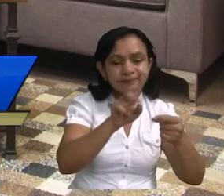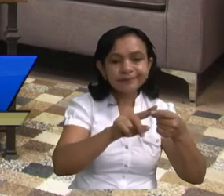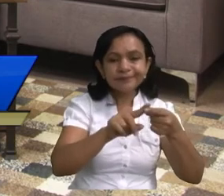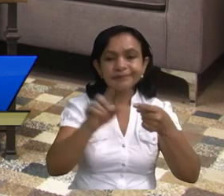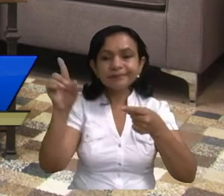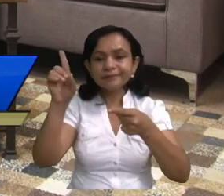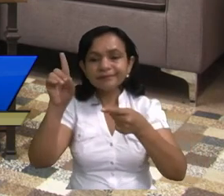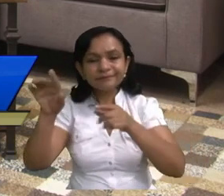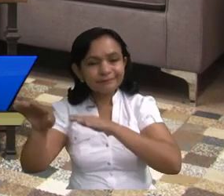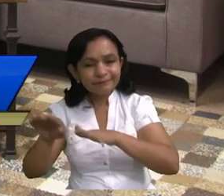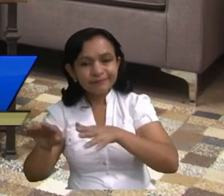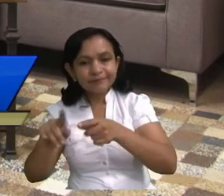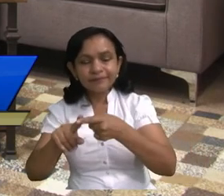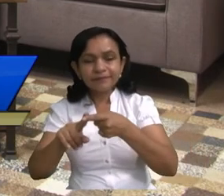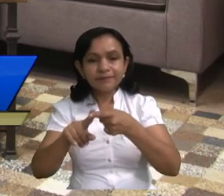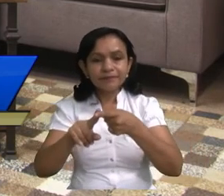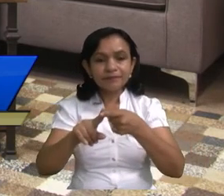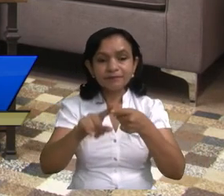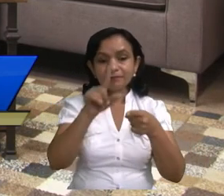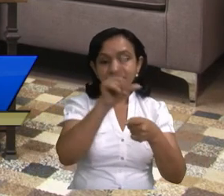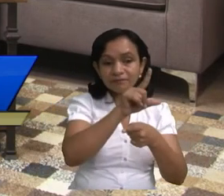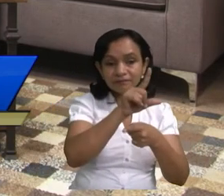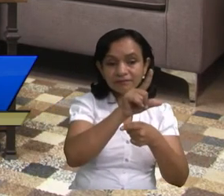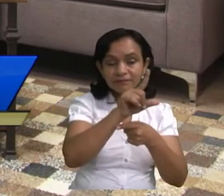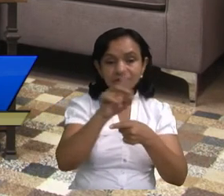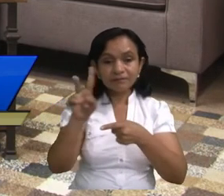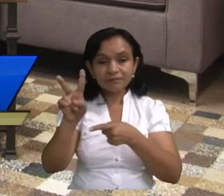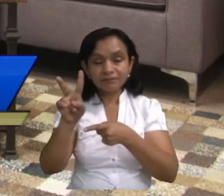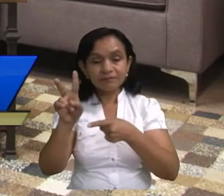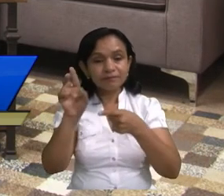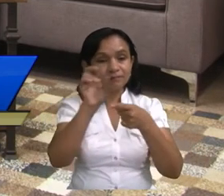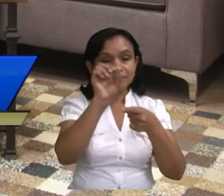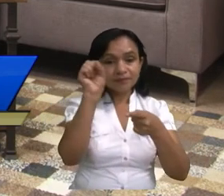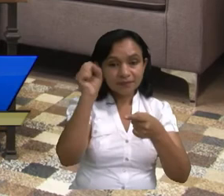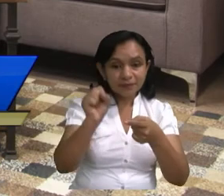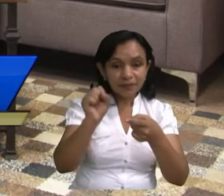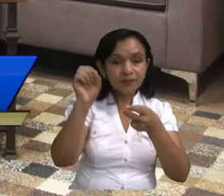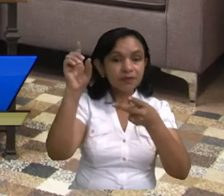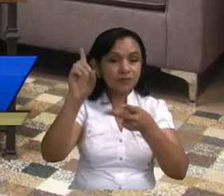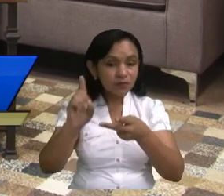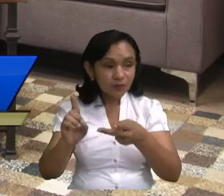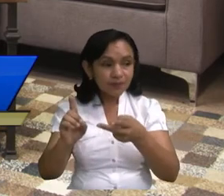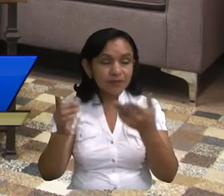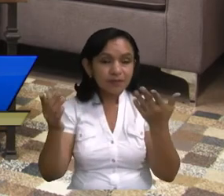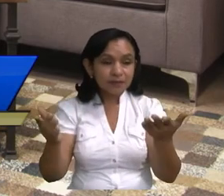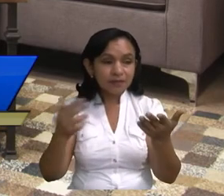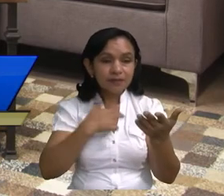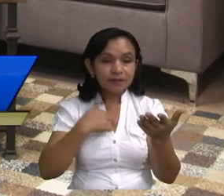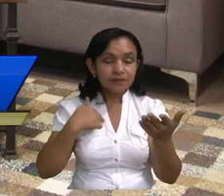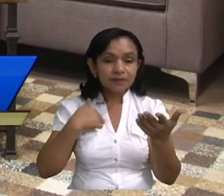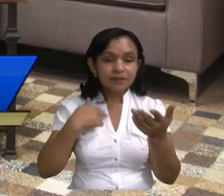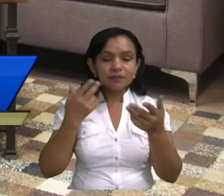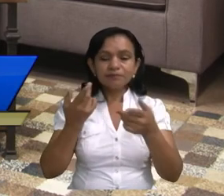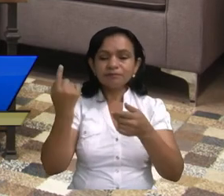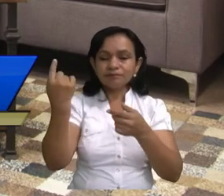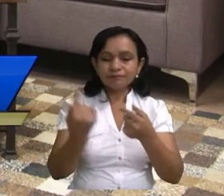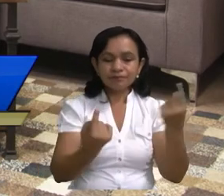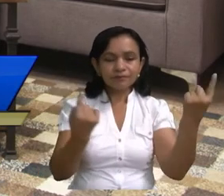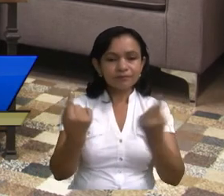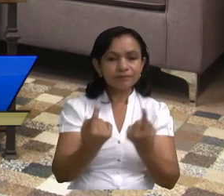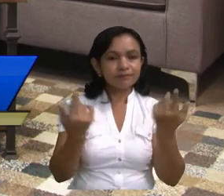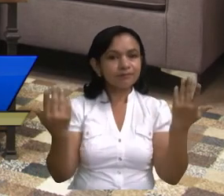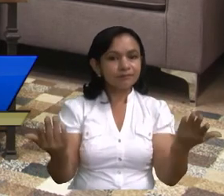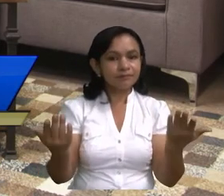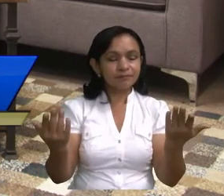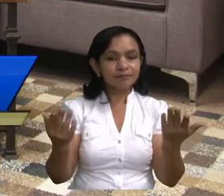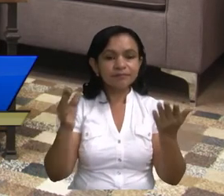ofrecemos, porque tanto las regulares como profesionalización, encuentro y domingo, que es por encuentro, es presencial. En cambio, esta